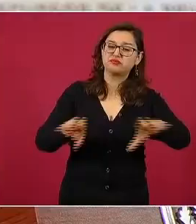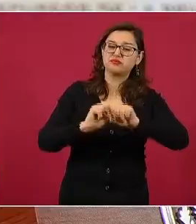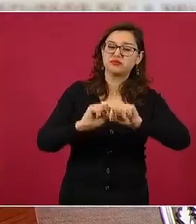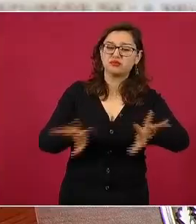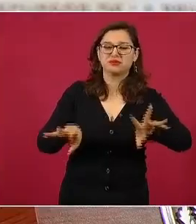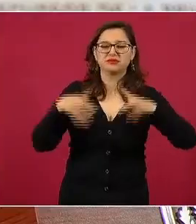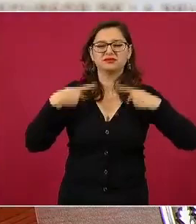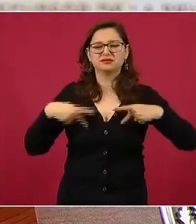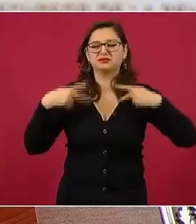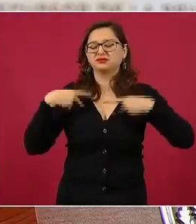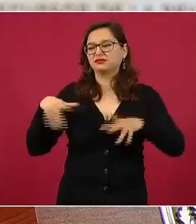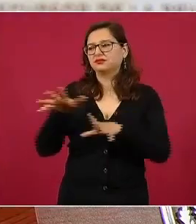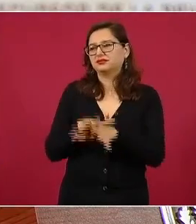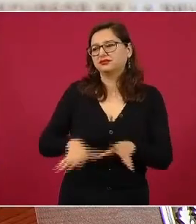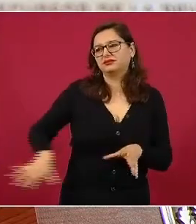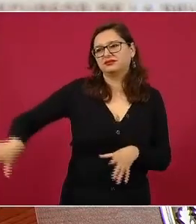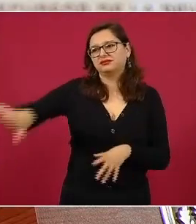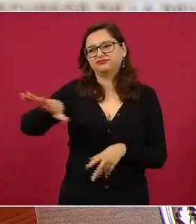credibilidad.